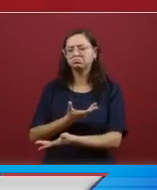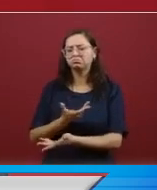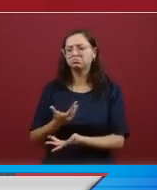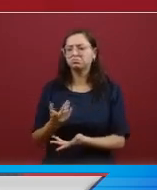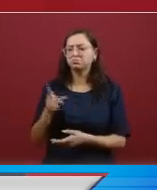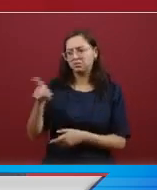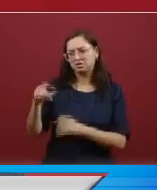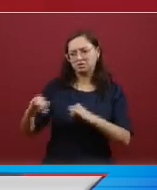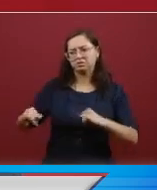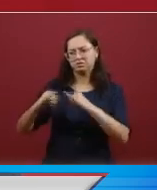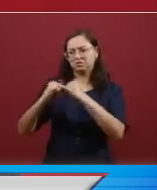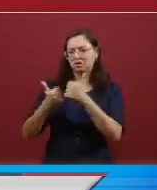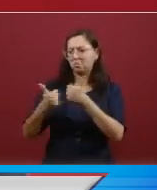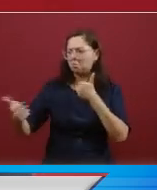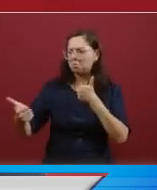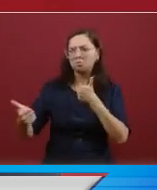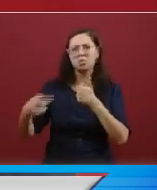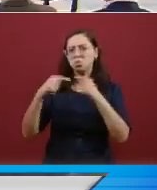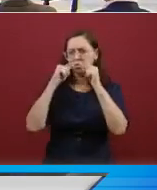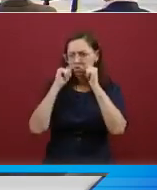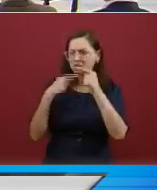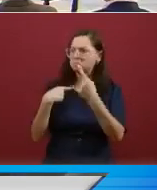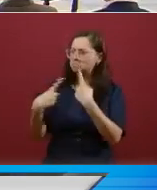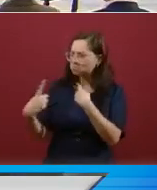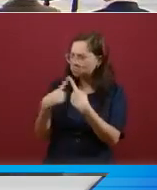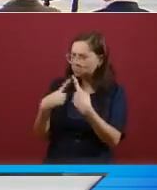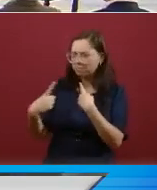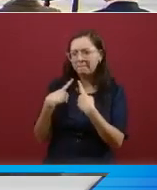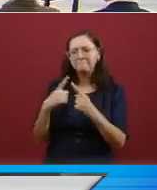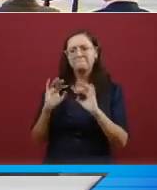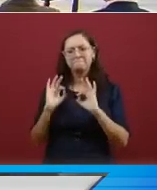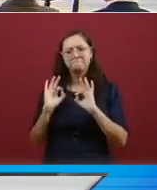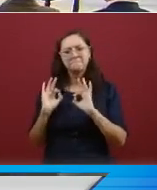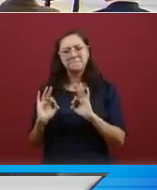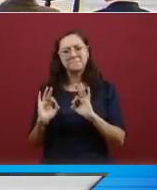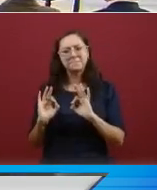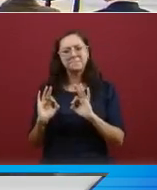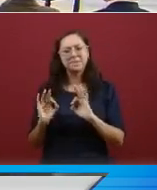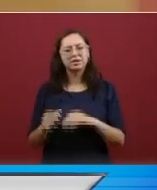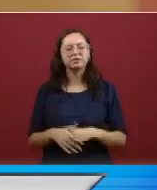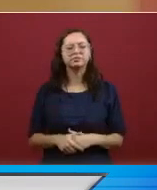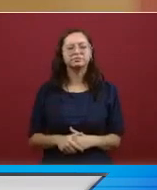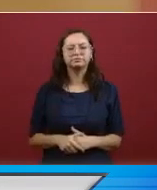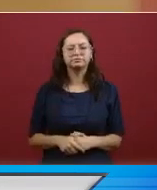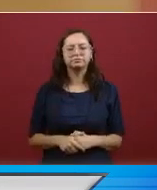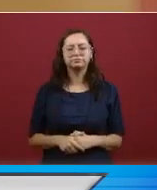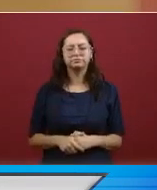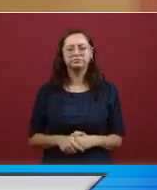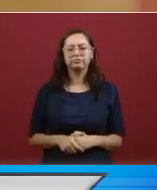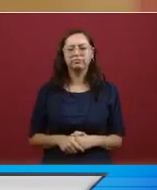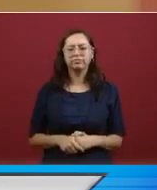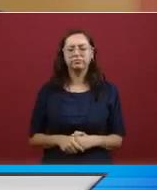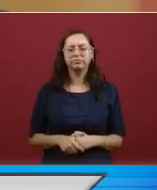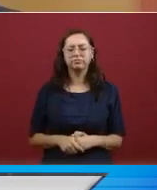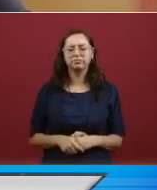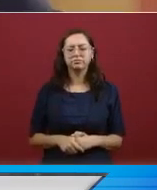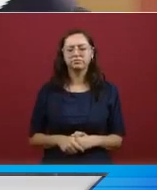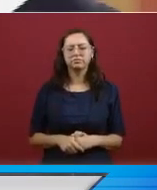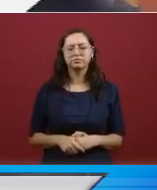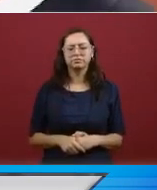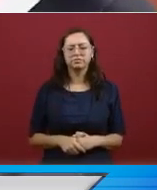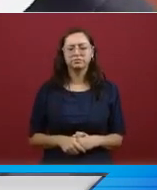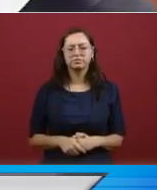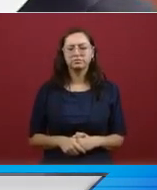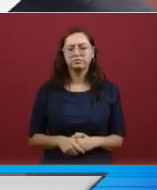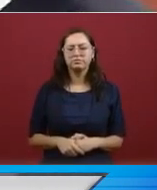hasta Valladolid y el Istmo de Coatzacoalcos a Salina Cruz. Se tiene la posibilidad de acuerdo con la Ley de Derecho de Paso y se puedan construir